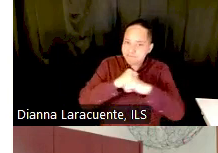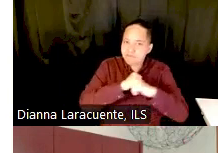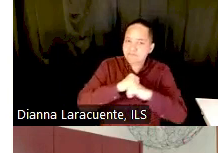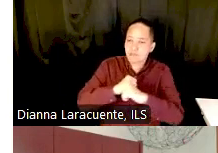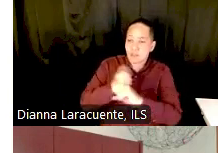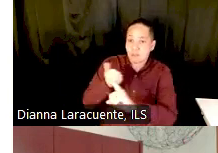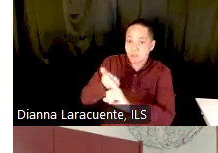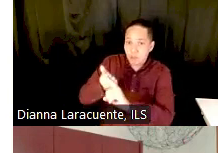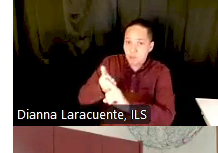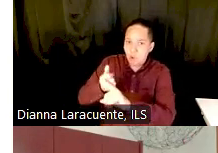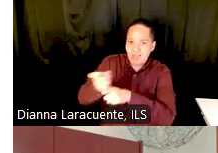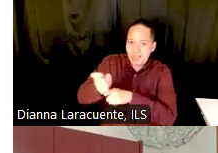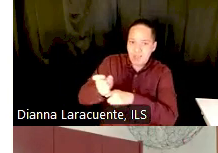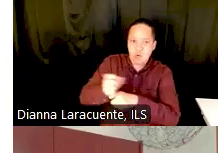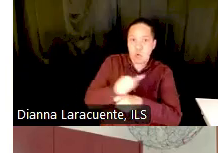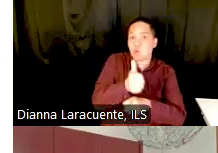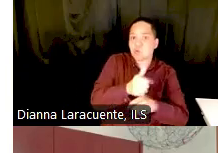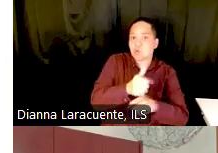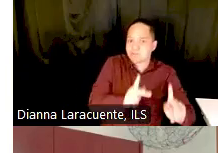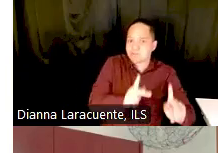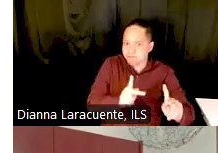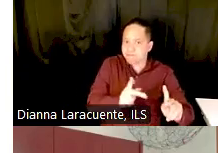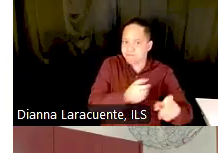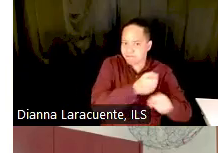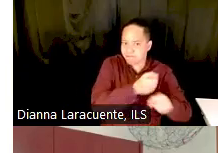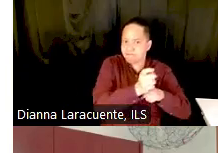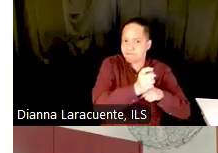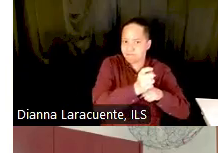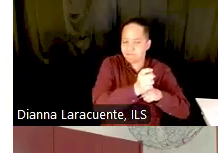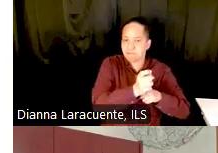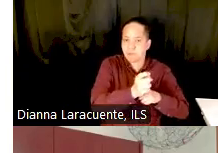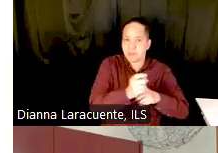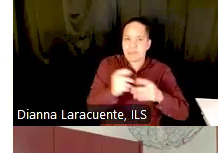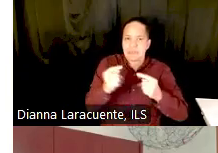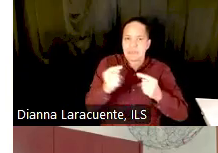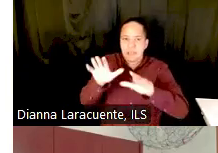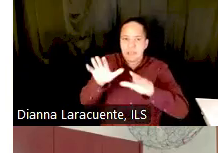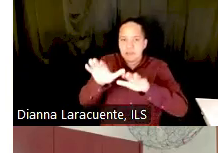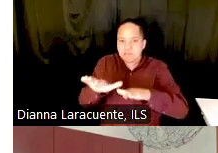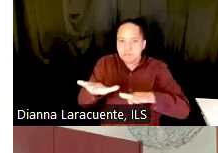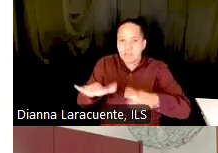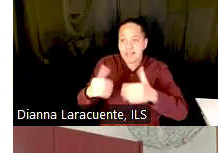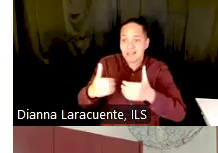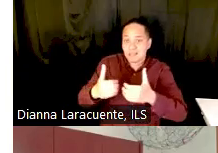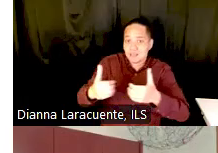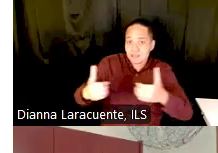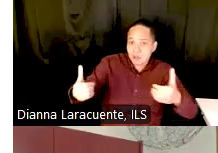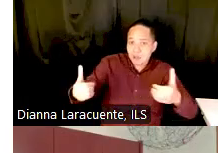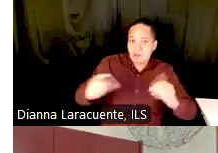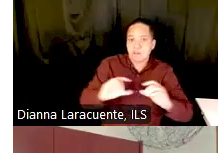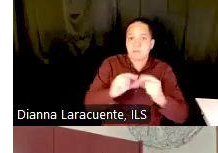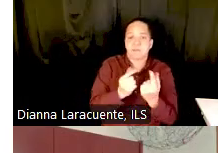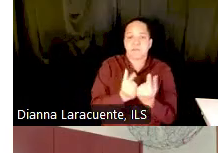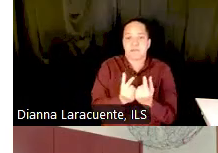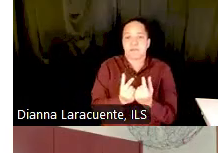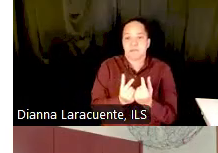haga daño, no haga daño a otras personas, tratar de calmarlo, separarlo del grupo en